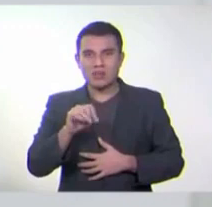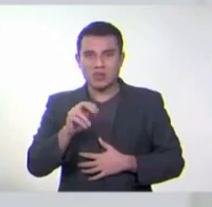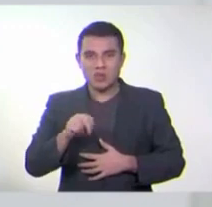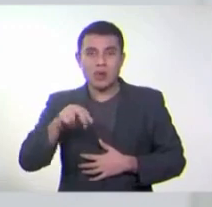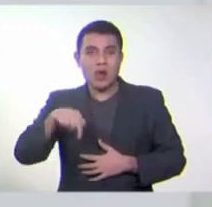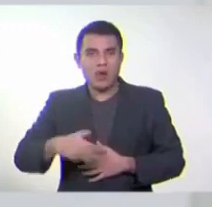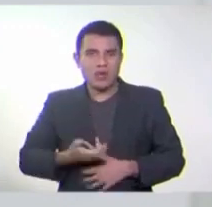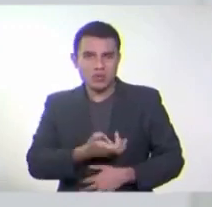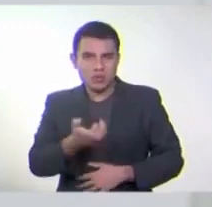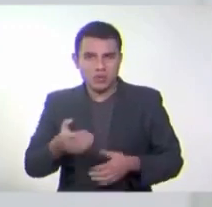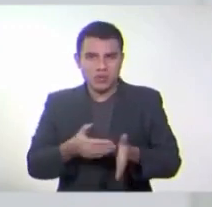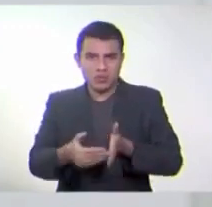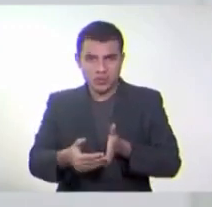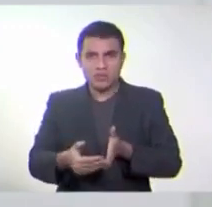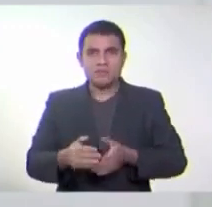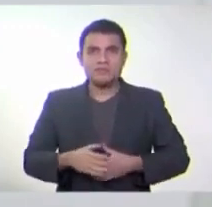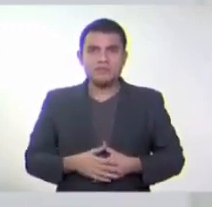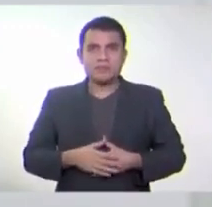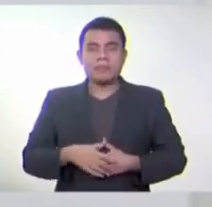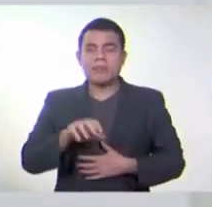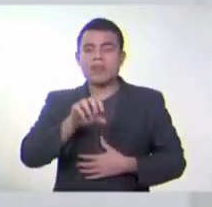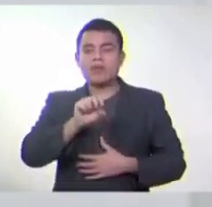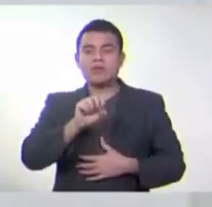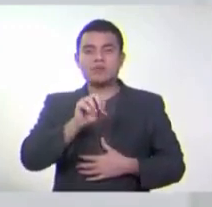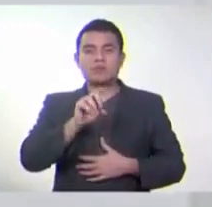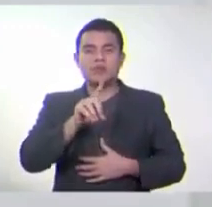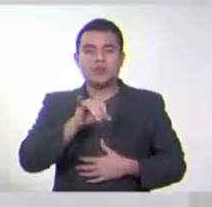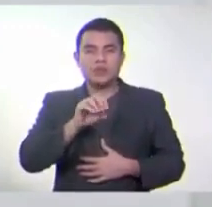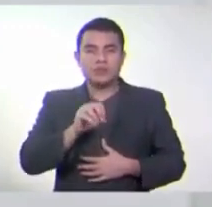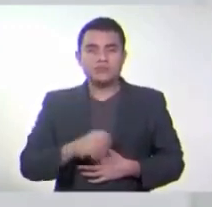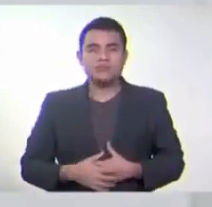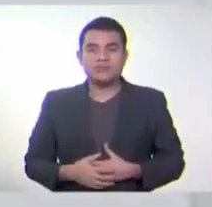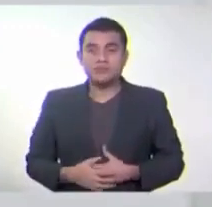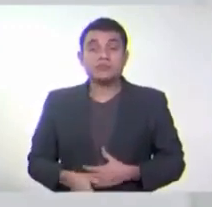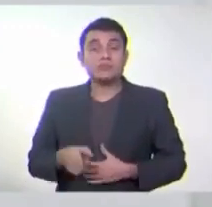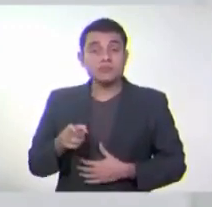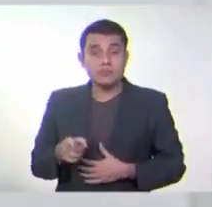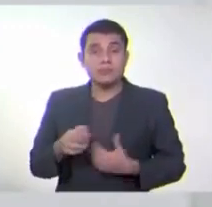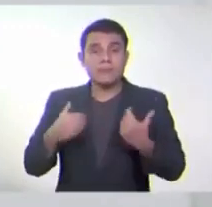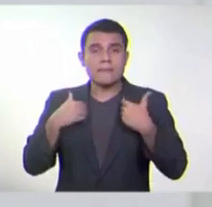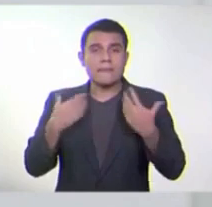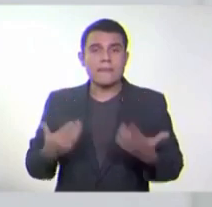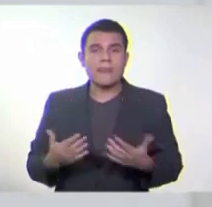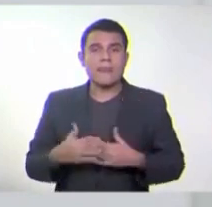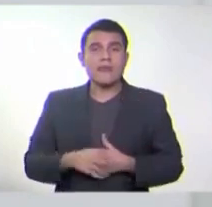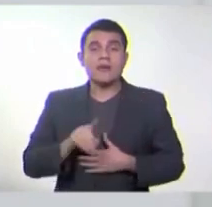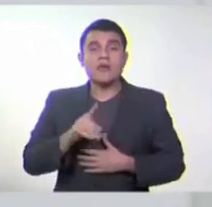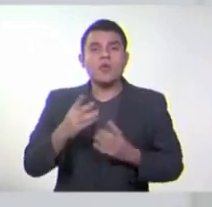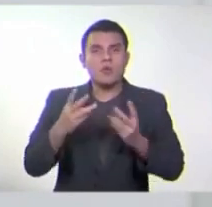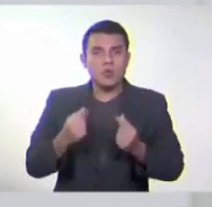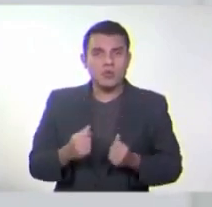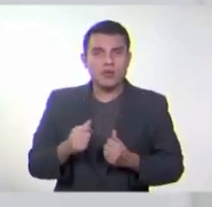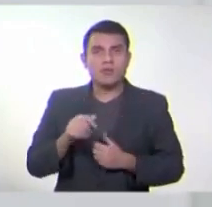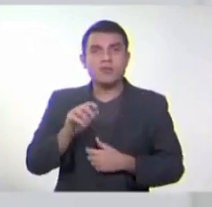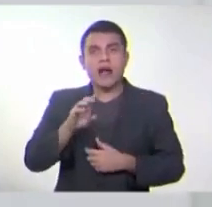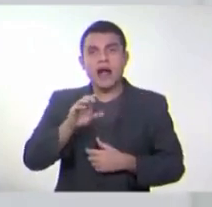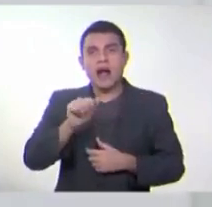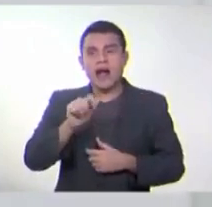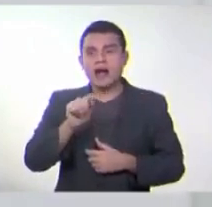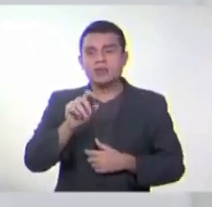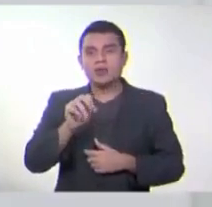Comenzamos con el elemento sodio. Este tiene un número atómico de